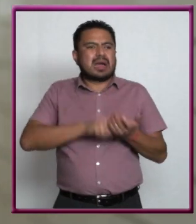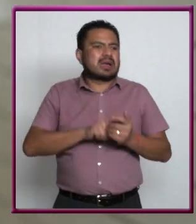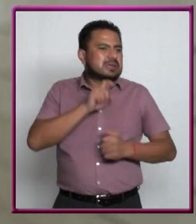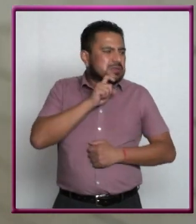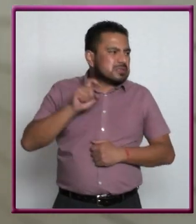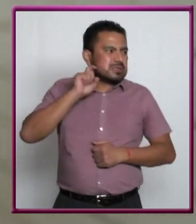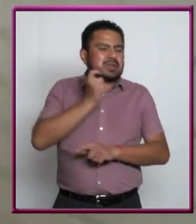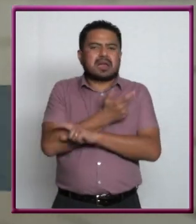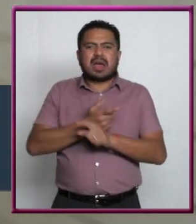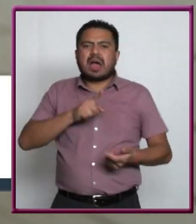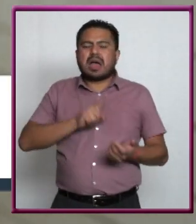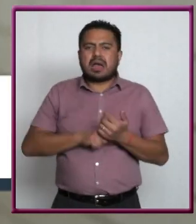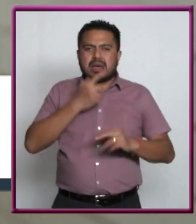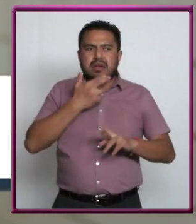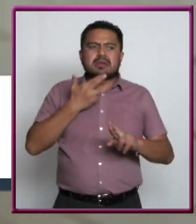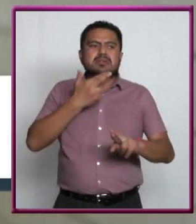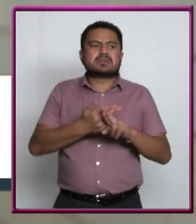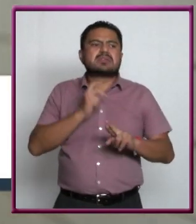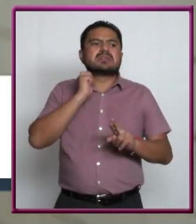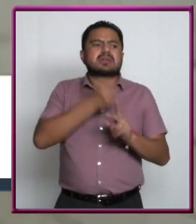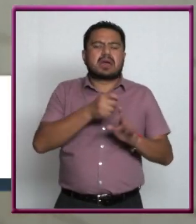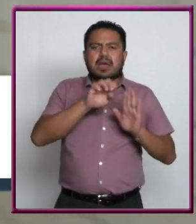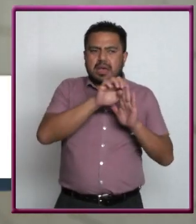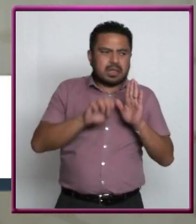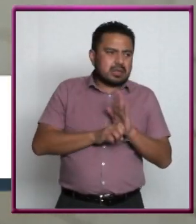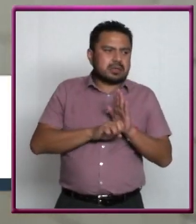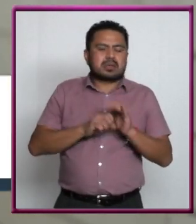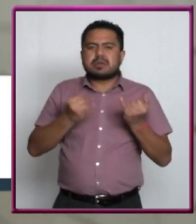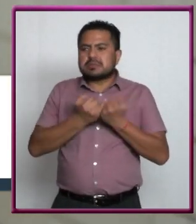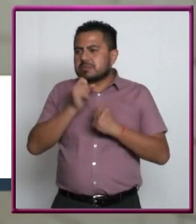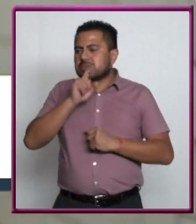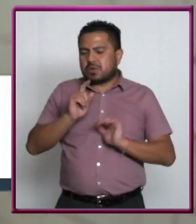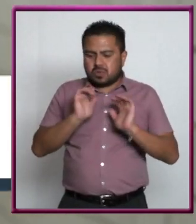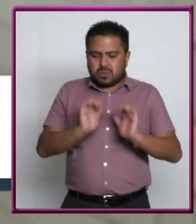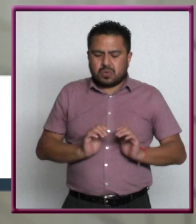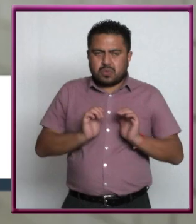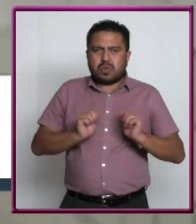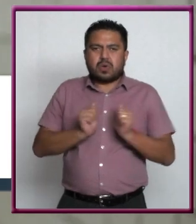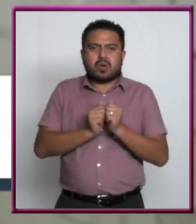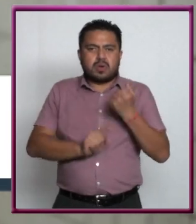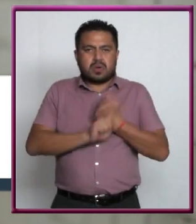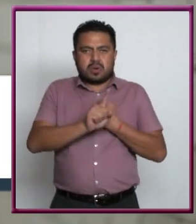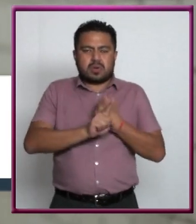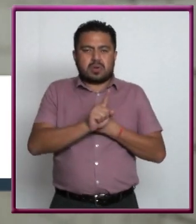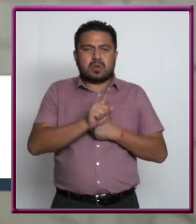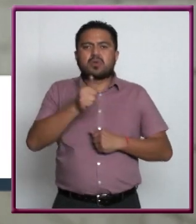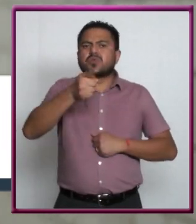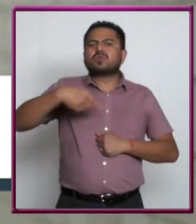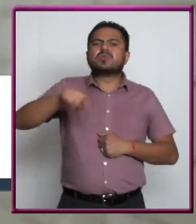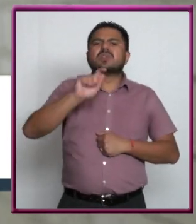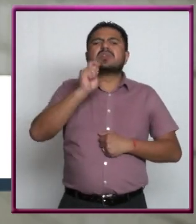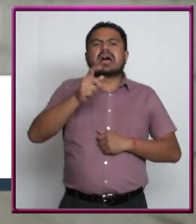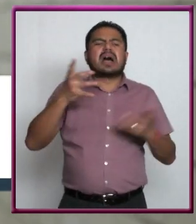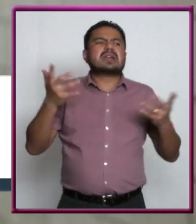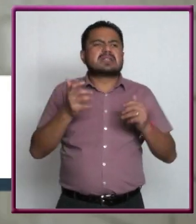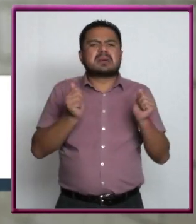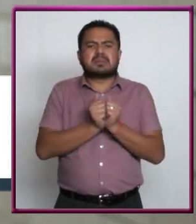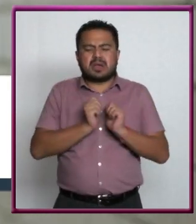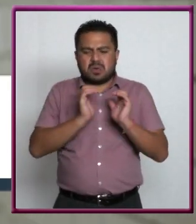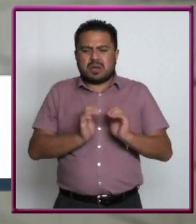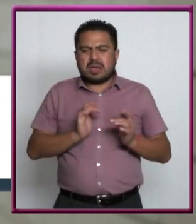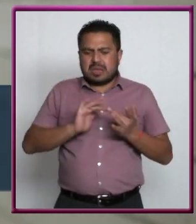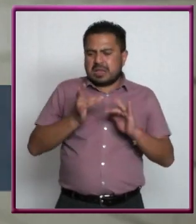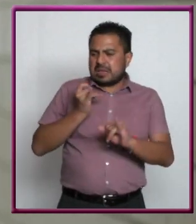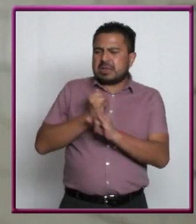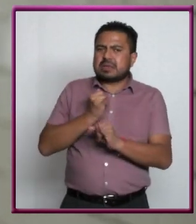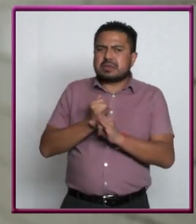una sexualidad libre conlleva responsabilidad, ética y, por supuesto, cuidado ante los riesgos. ¿Y ustedes qué hacen para cuidarse en